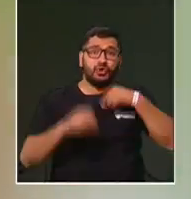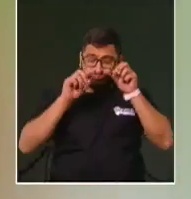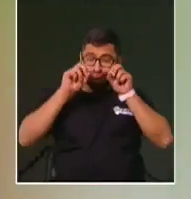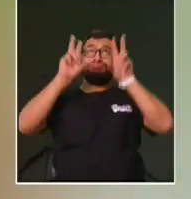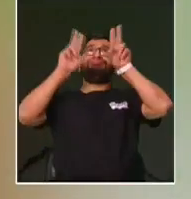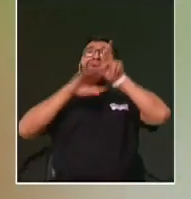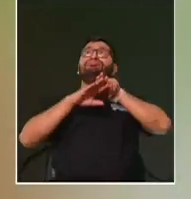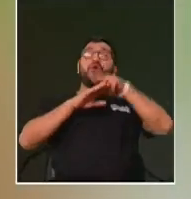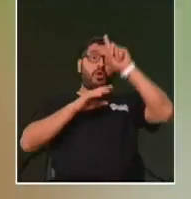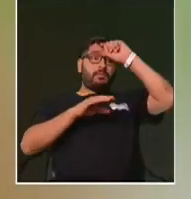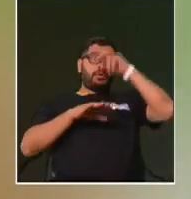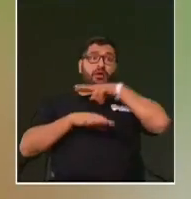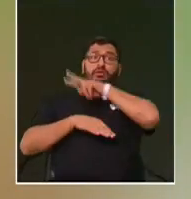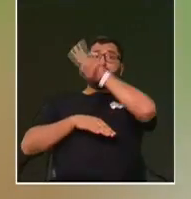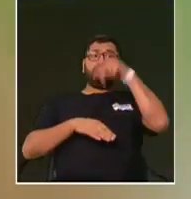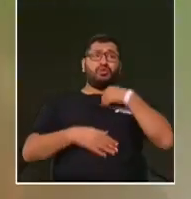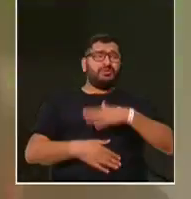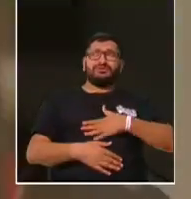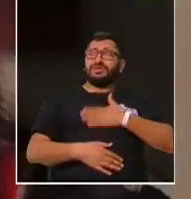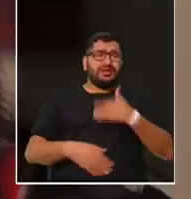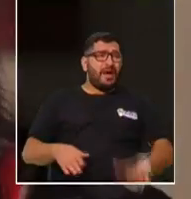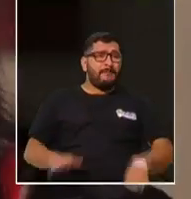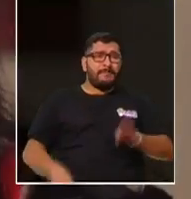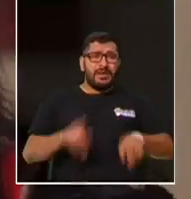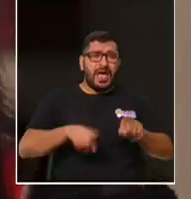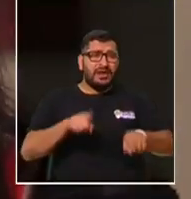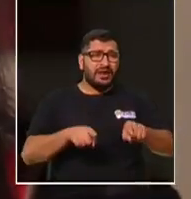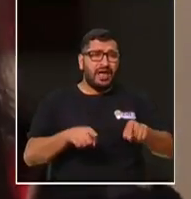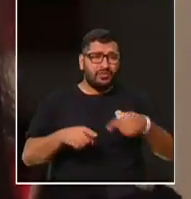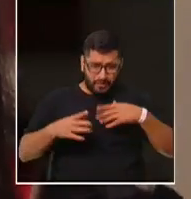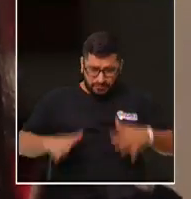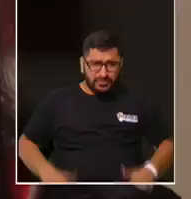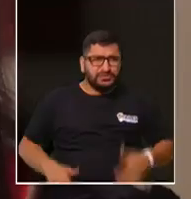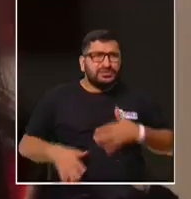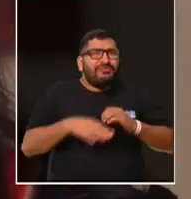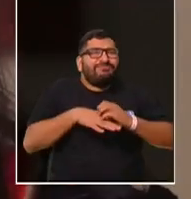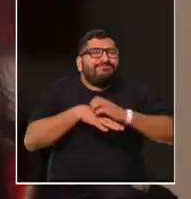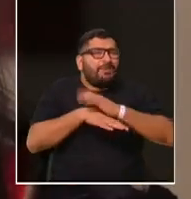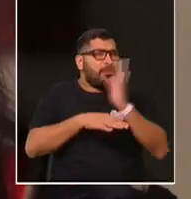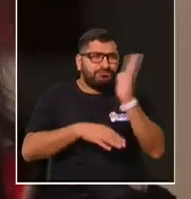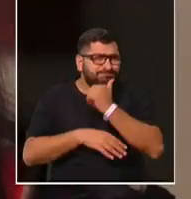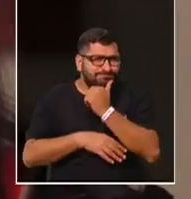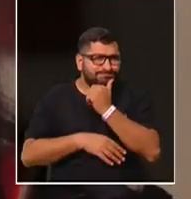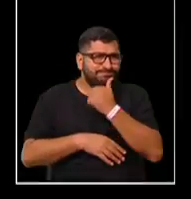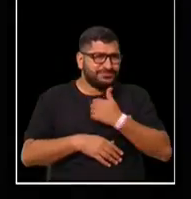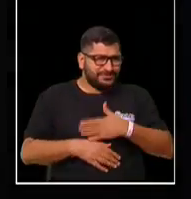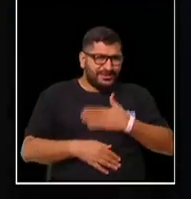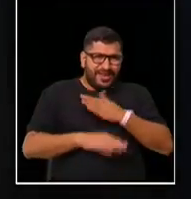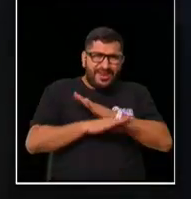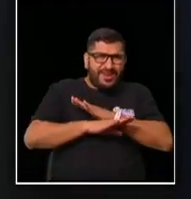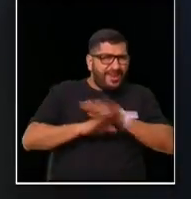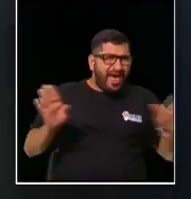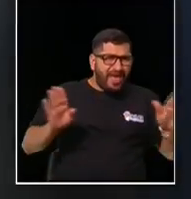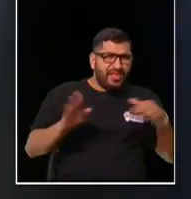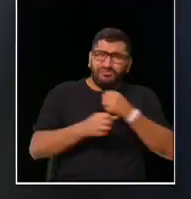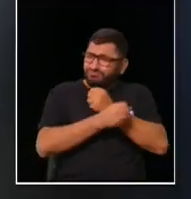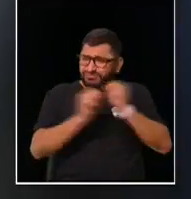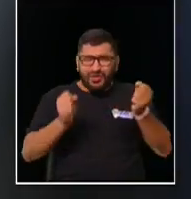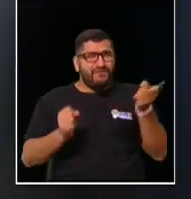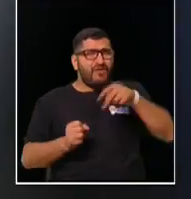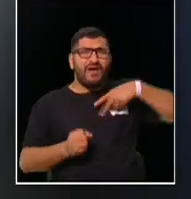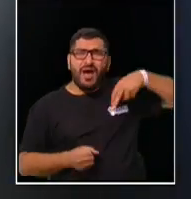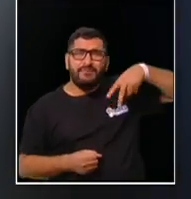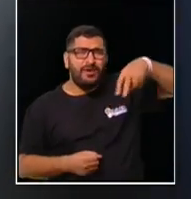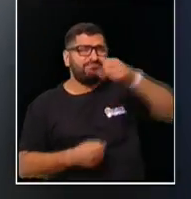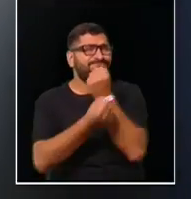Desperté en el hospital, no sentía las piernas, sentía una especie de hormigueo. Entendía que no